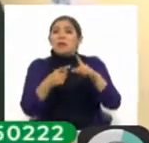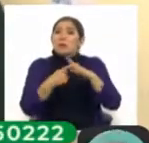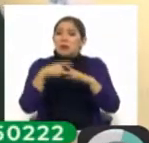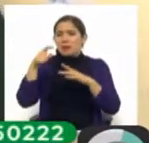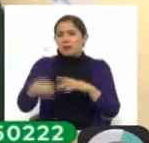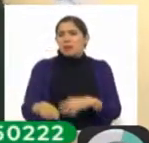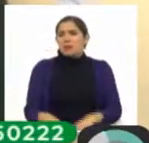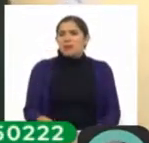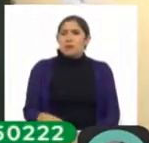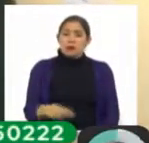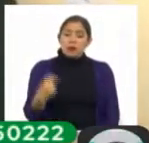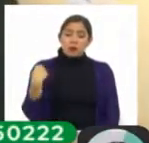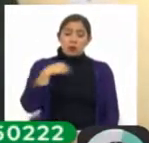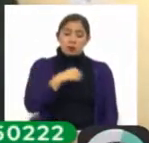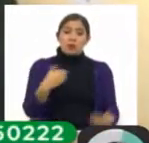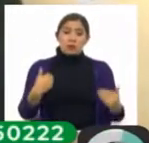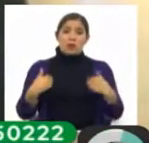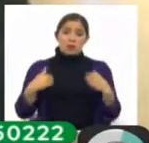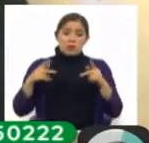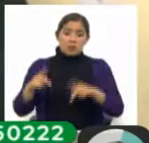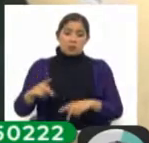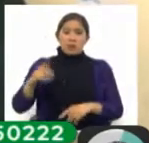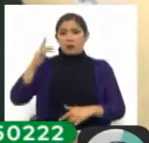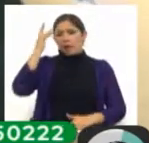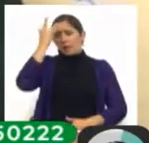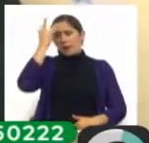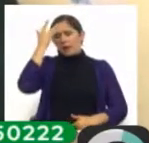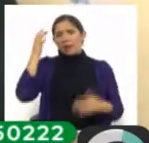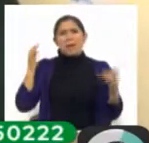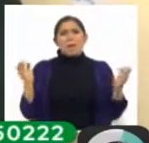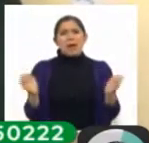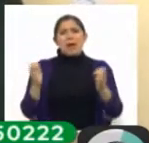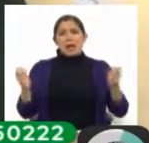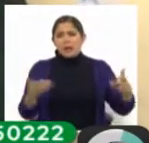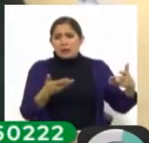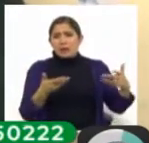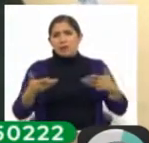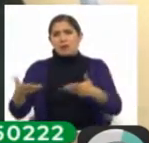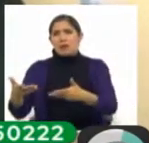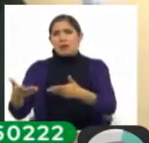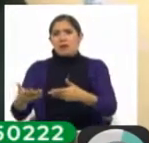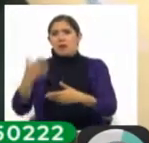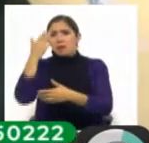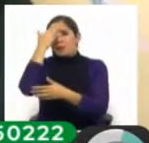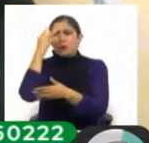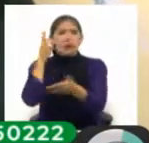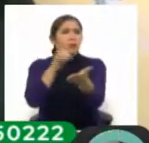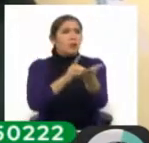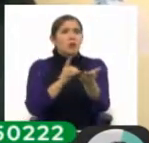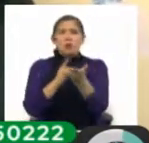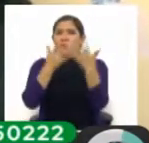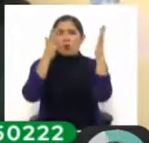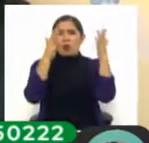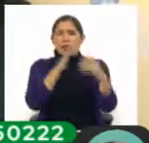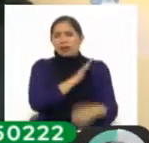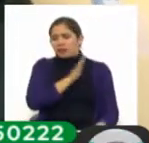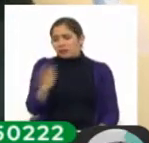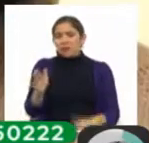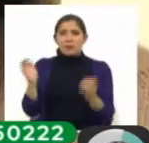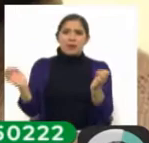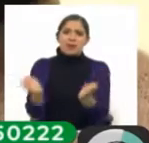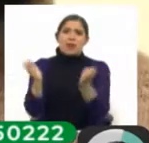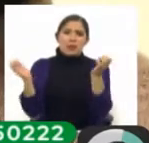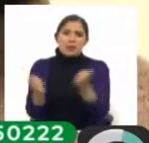un paciente de emergencia, eso hemos traído. Por lo que no están atendiendo los doctores, por eso hemos traído así de emergencia